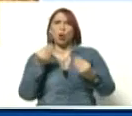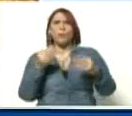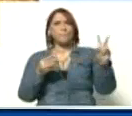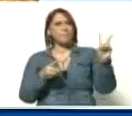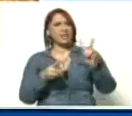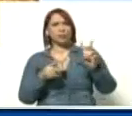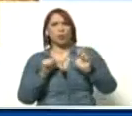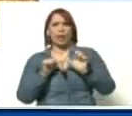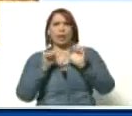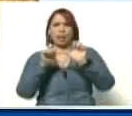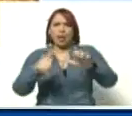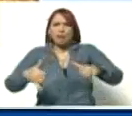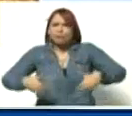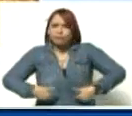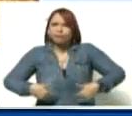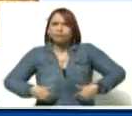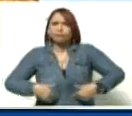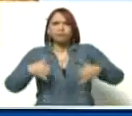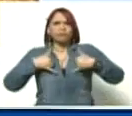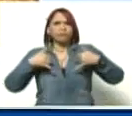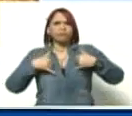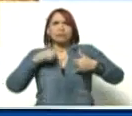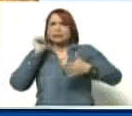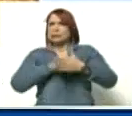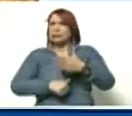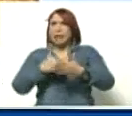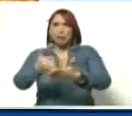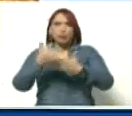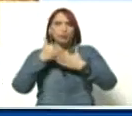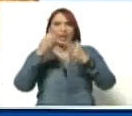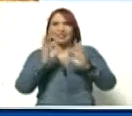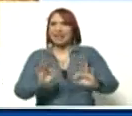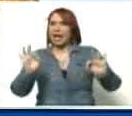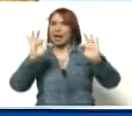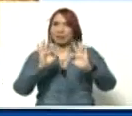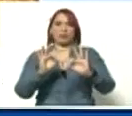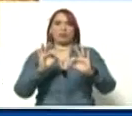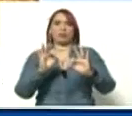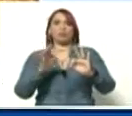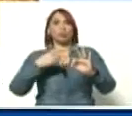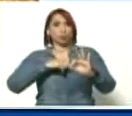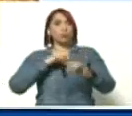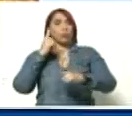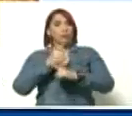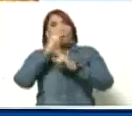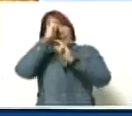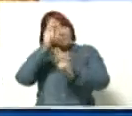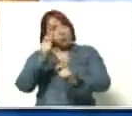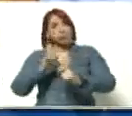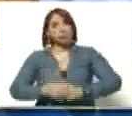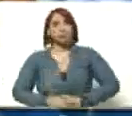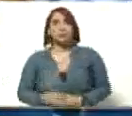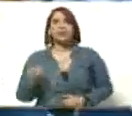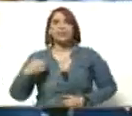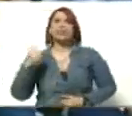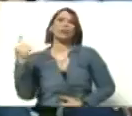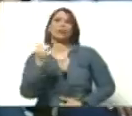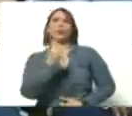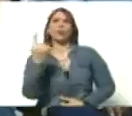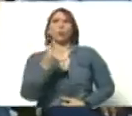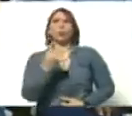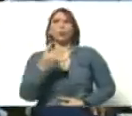su esfuerzo propio, sin ayuda de nadie, y esto hay que reconocerlo, sin ayuda de nadie, teniendo como único